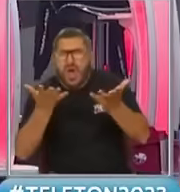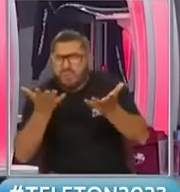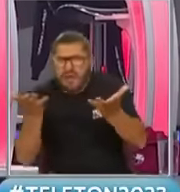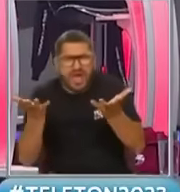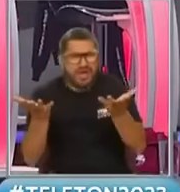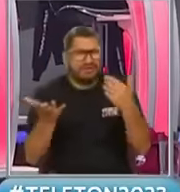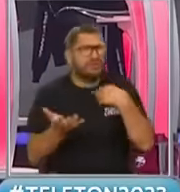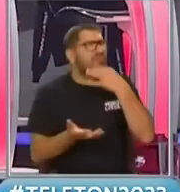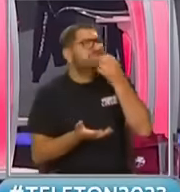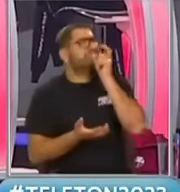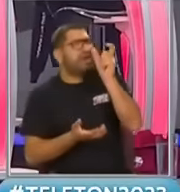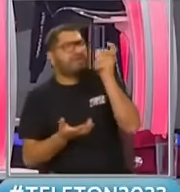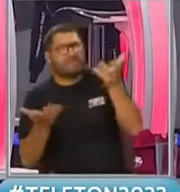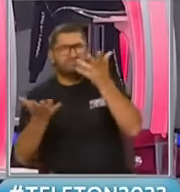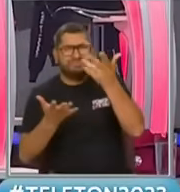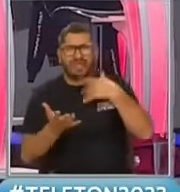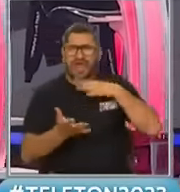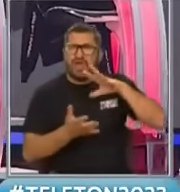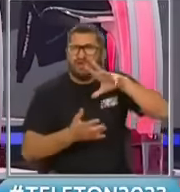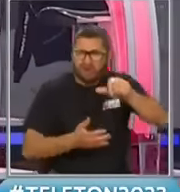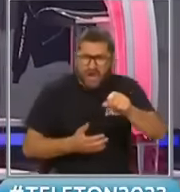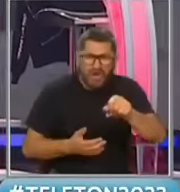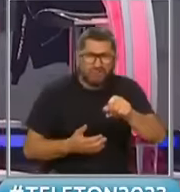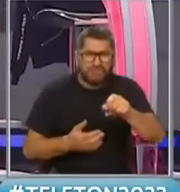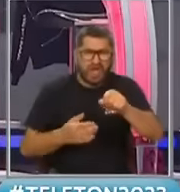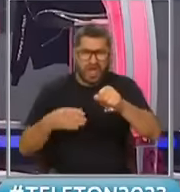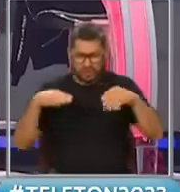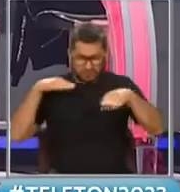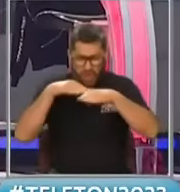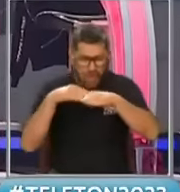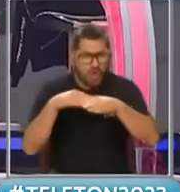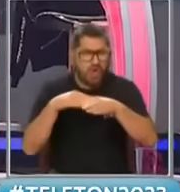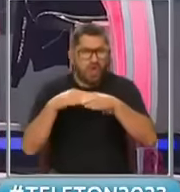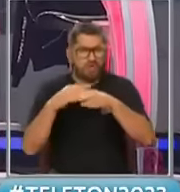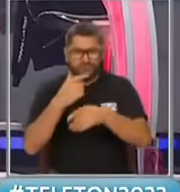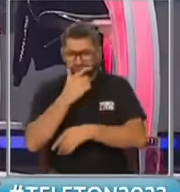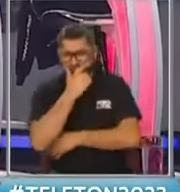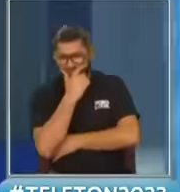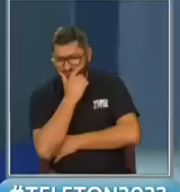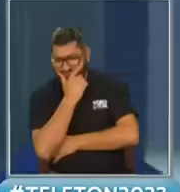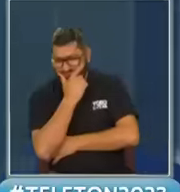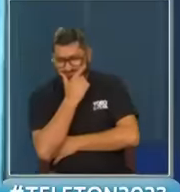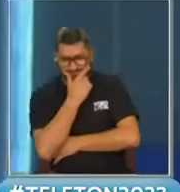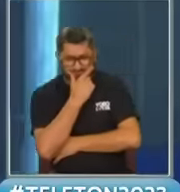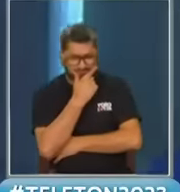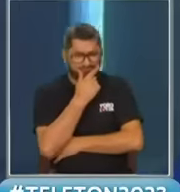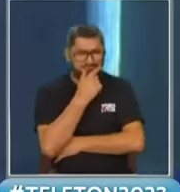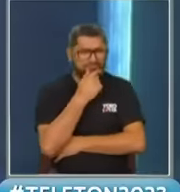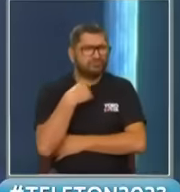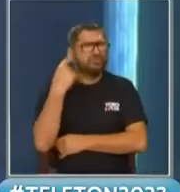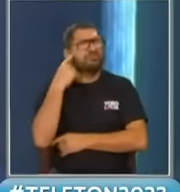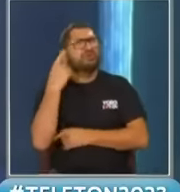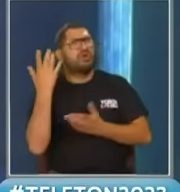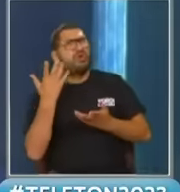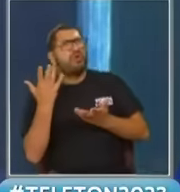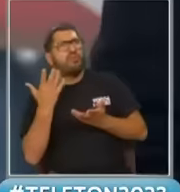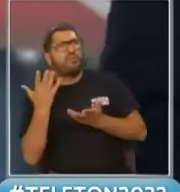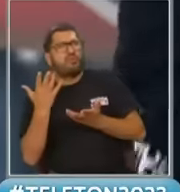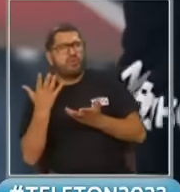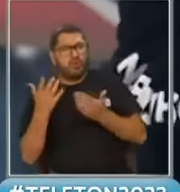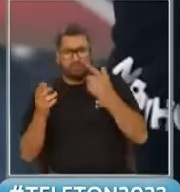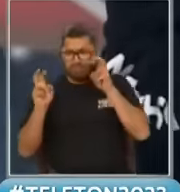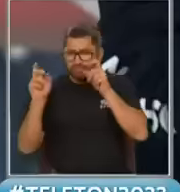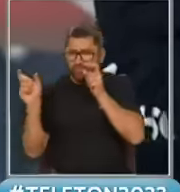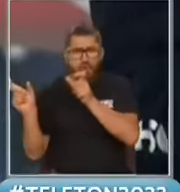fue encerrona, no, fue... Encerrona. No, fue encerrona, fue como una emboscada.